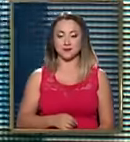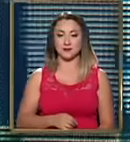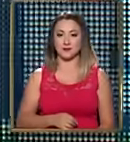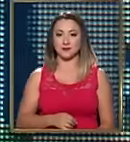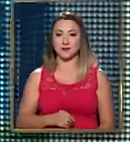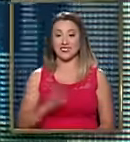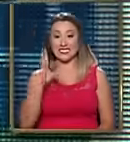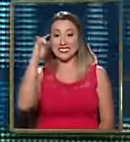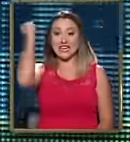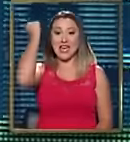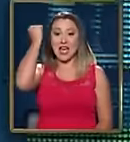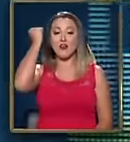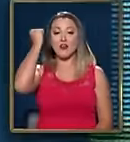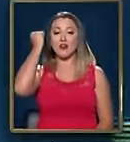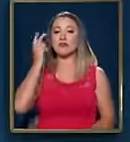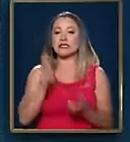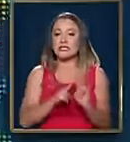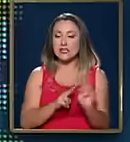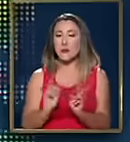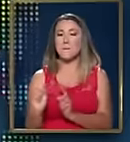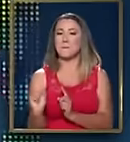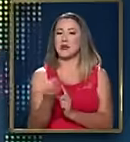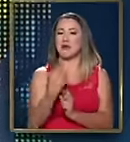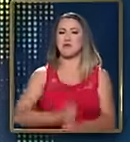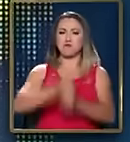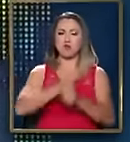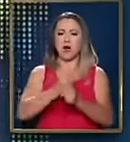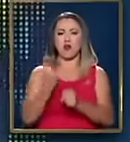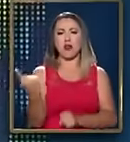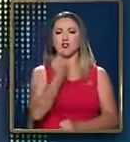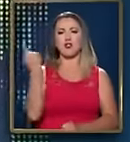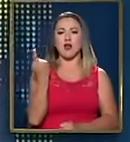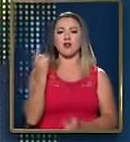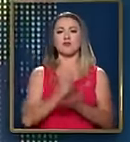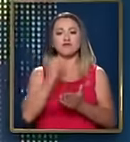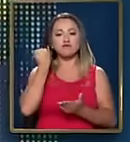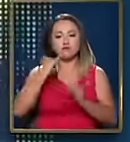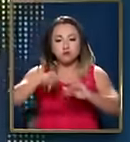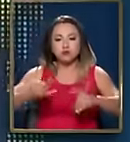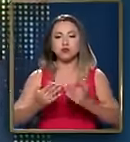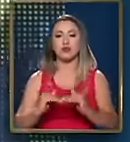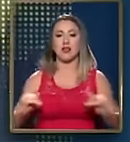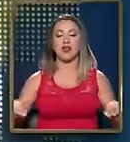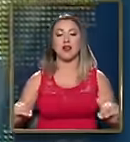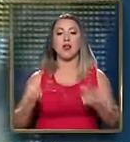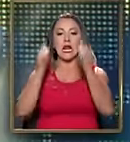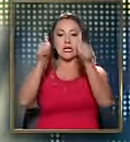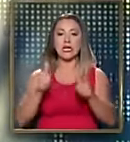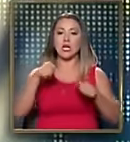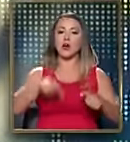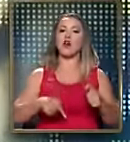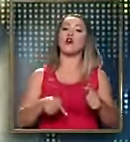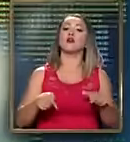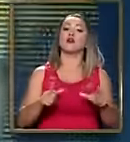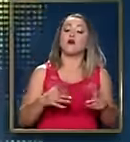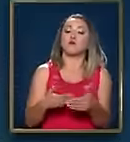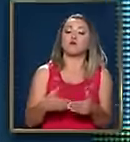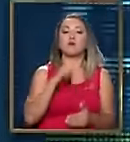Y crearon, hicieron el primer paro nacional de sala cuna, con letrero, hoy lactante, mañana